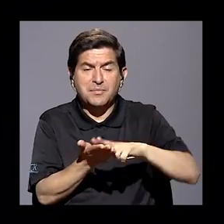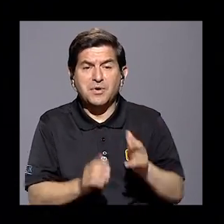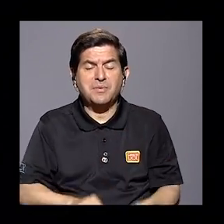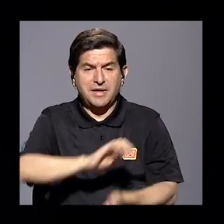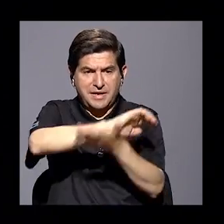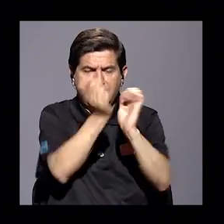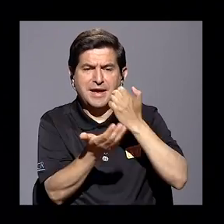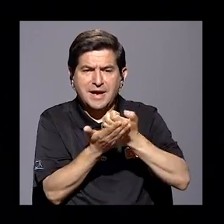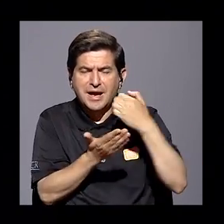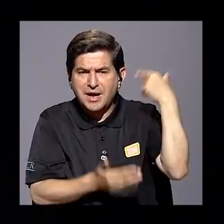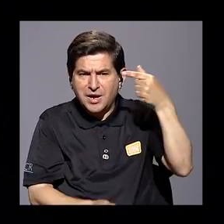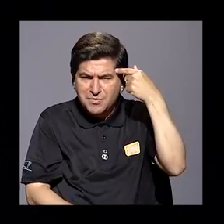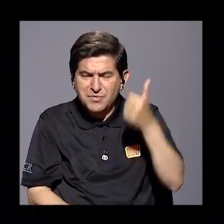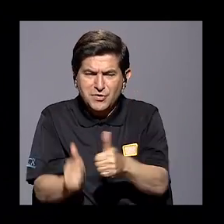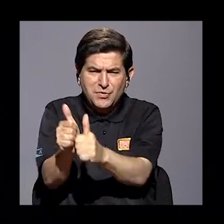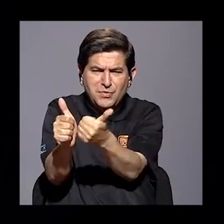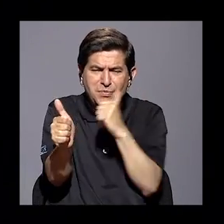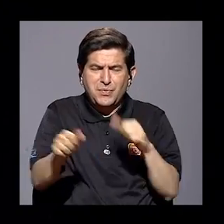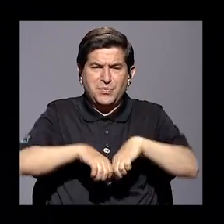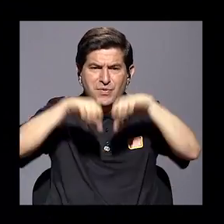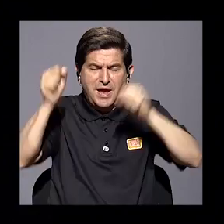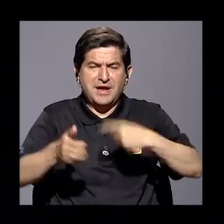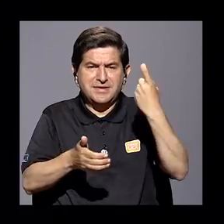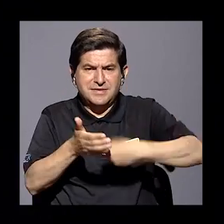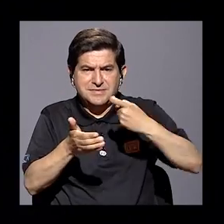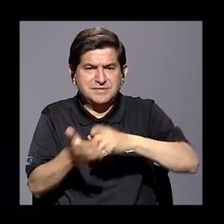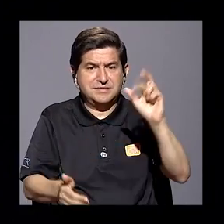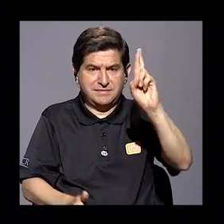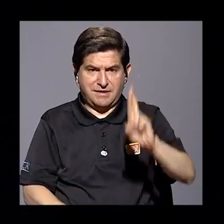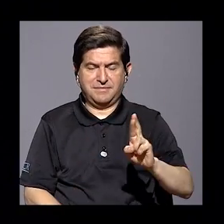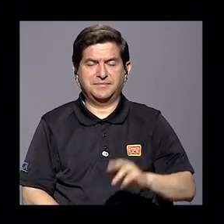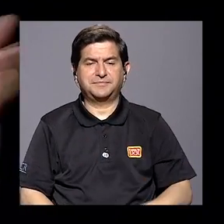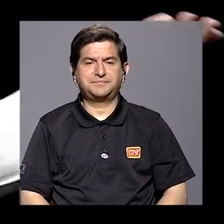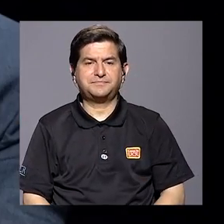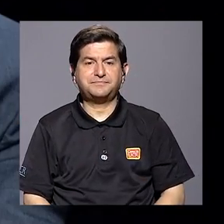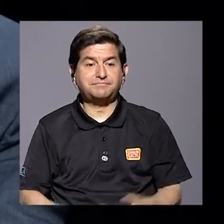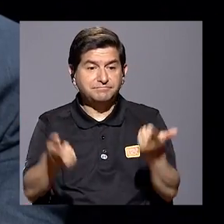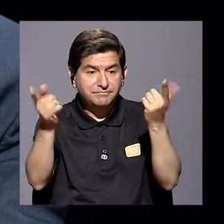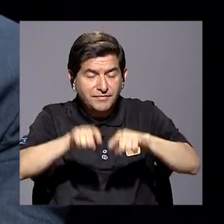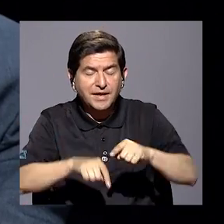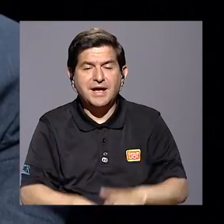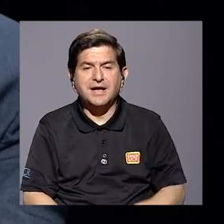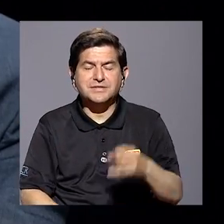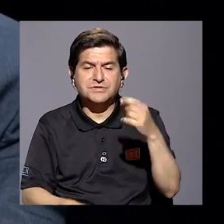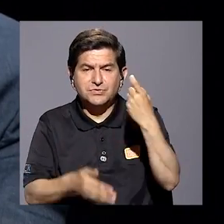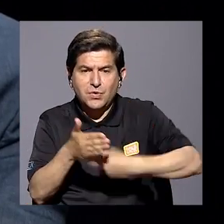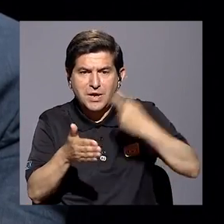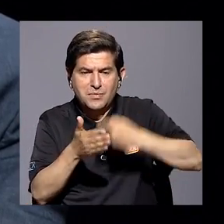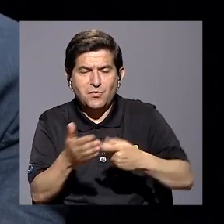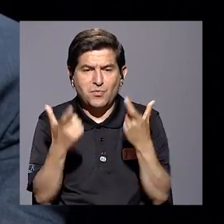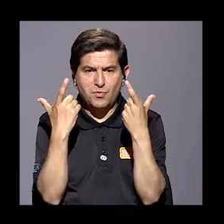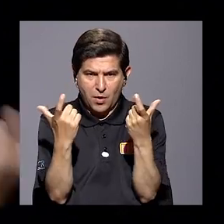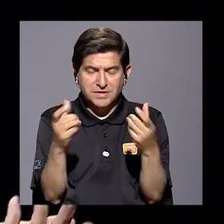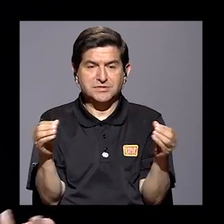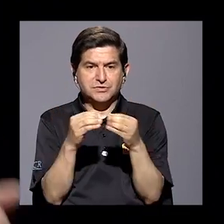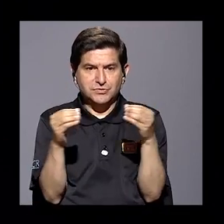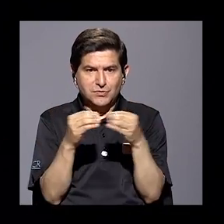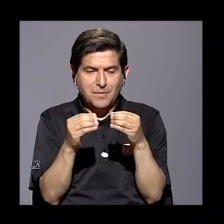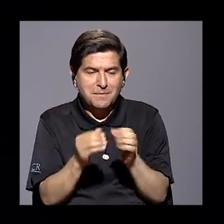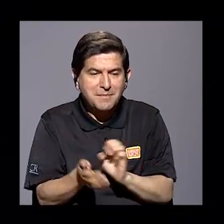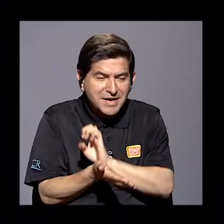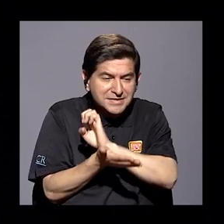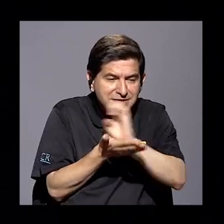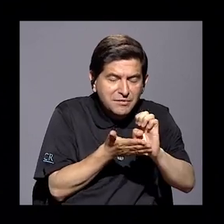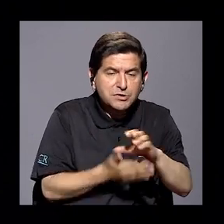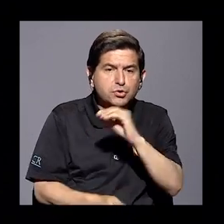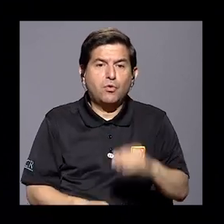de esa reforma fiscal haría aún más regresivo el sistema tributario costarricense y entonces en el caso del impuesto sobre la renta que es el impuesto en el que